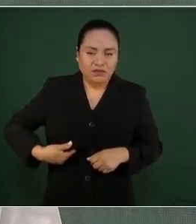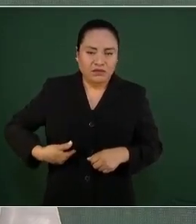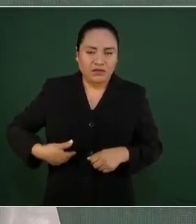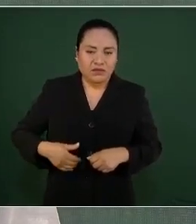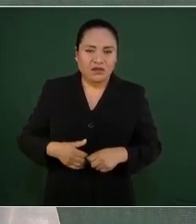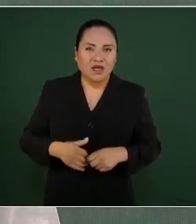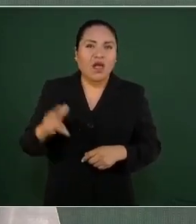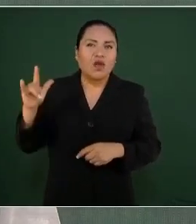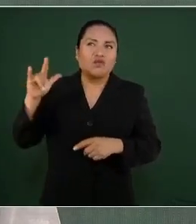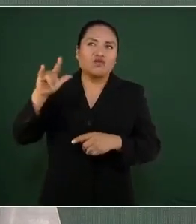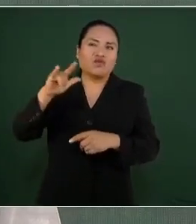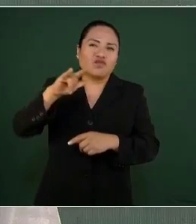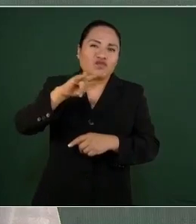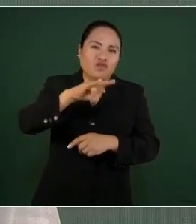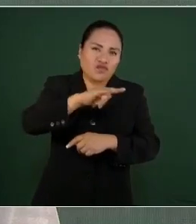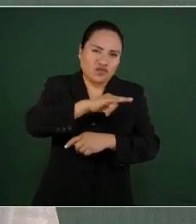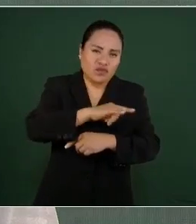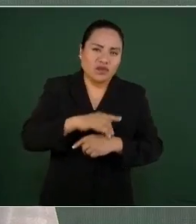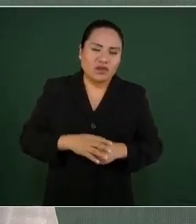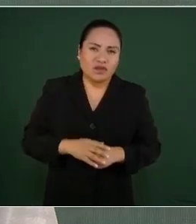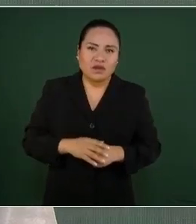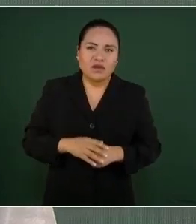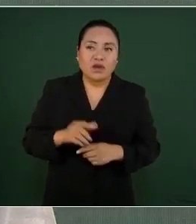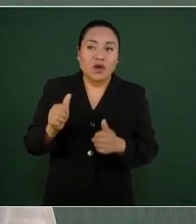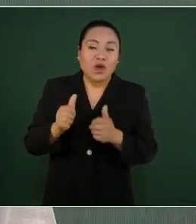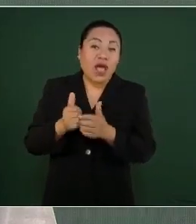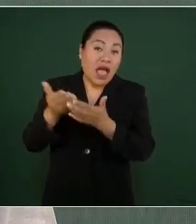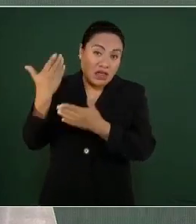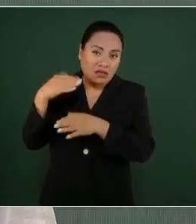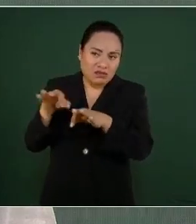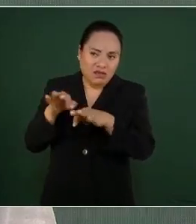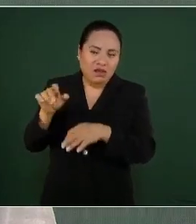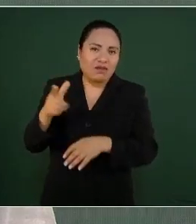de aviación, Juan Felipe Calderón.